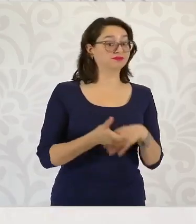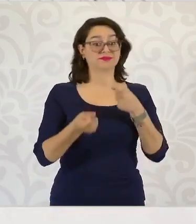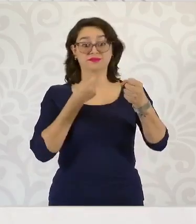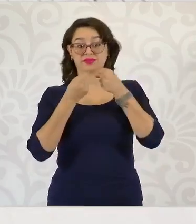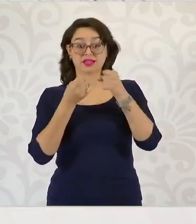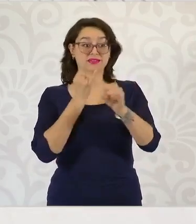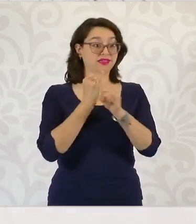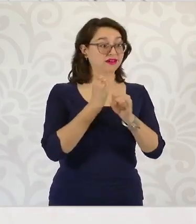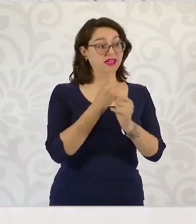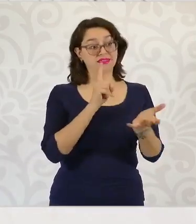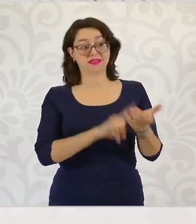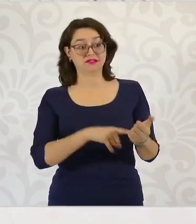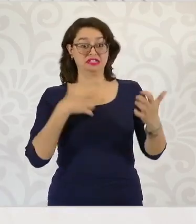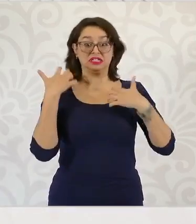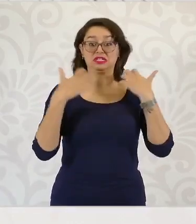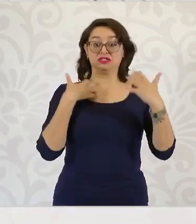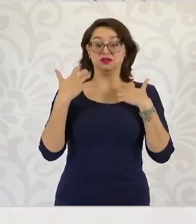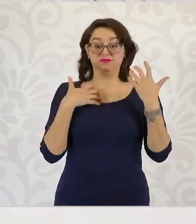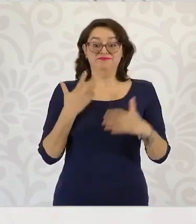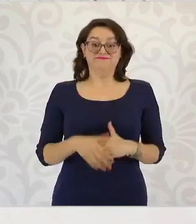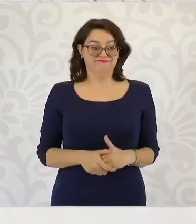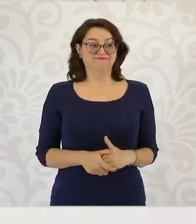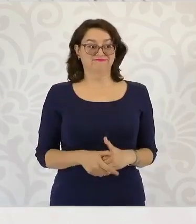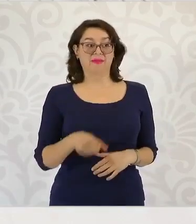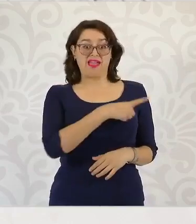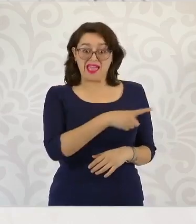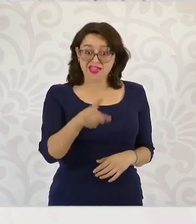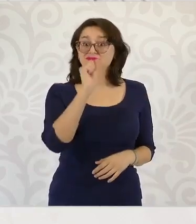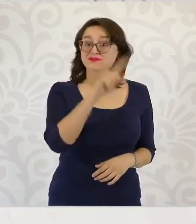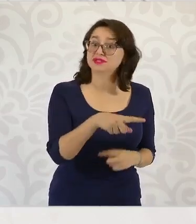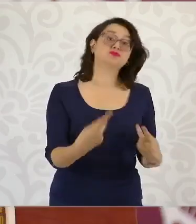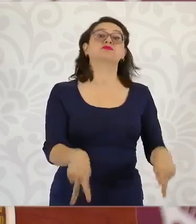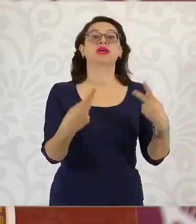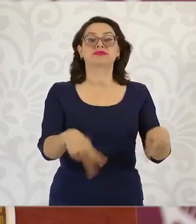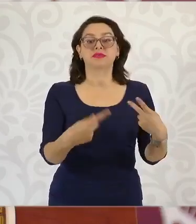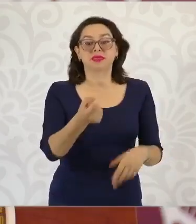sitios de internet? Pues porque ya no se les compra los medicamentos